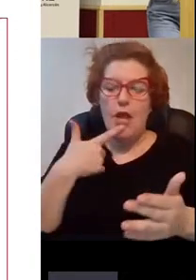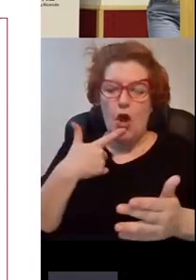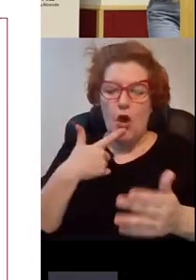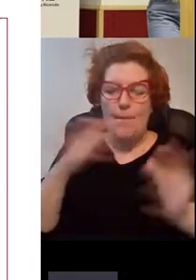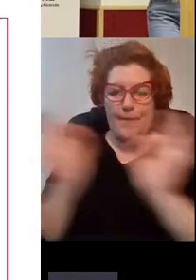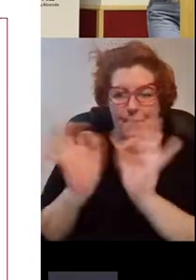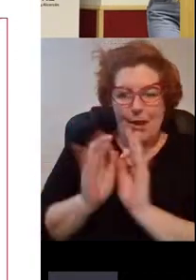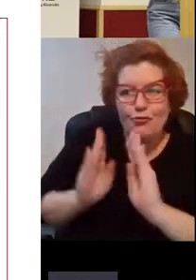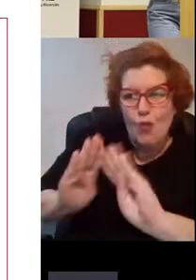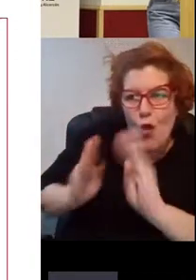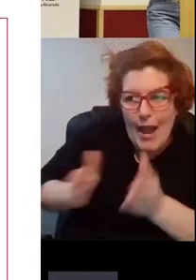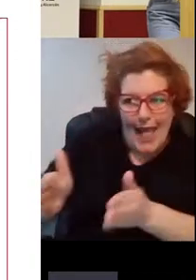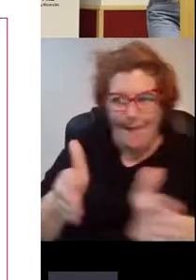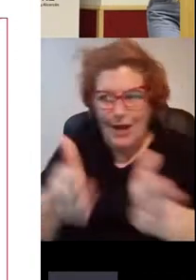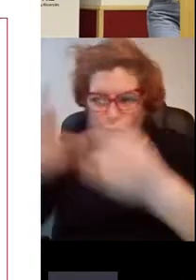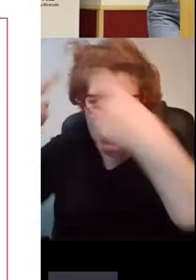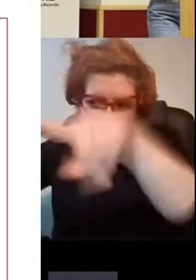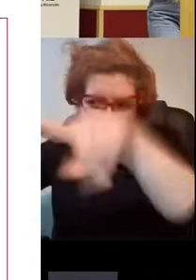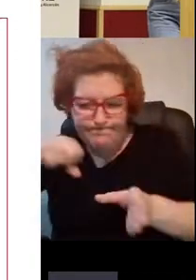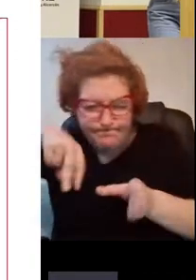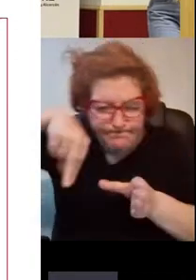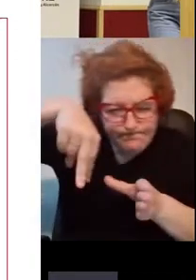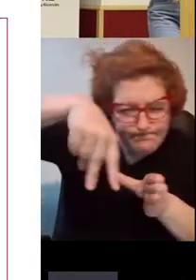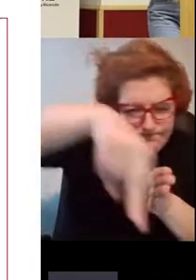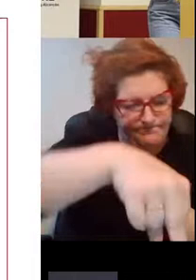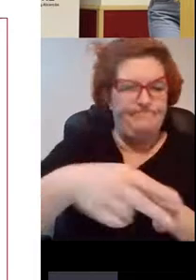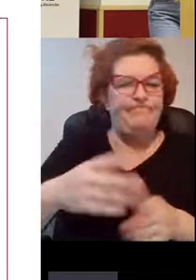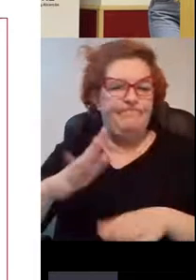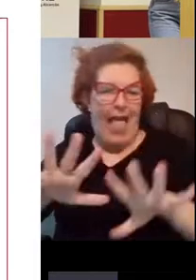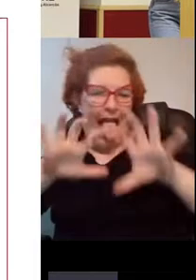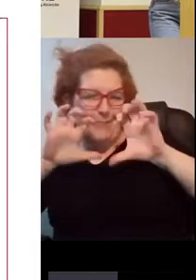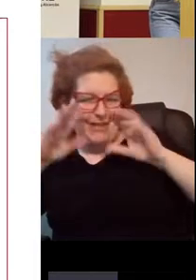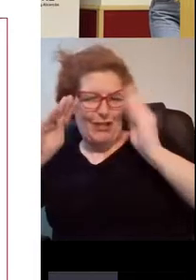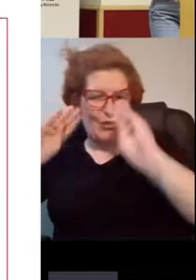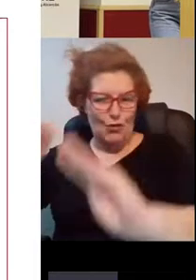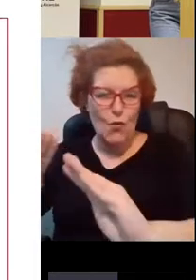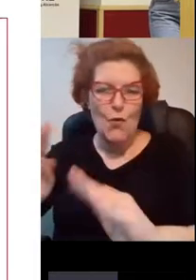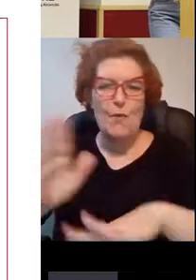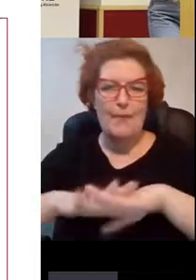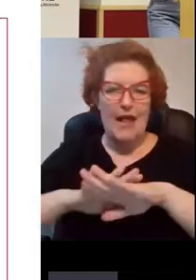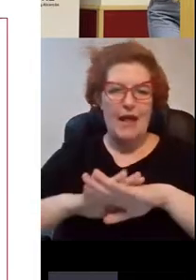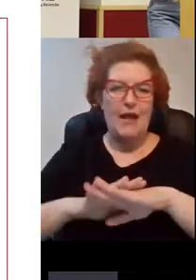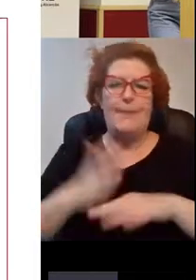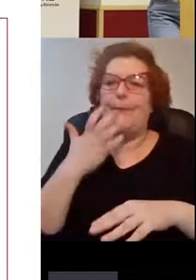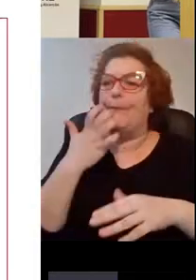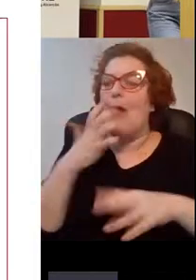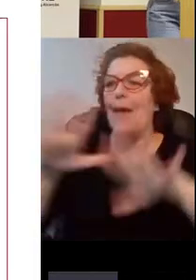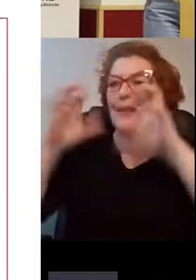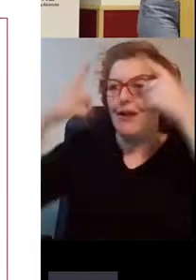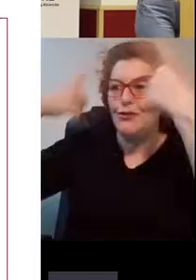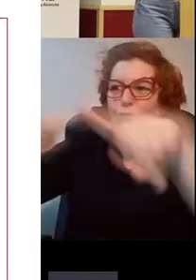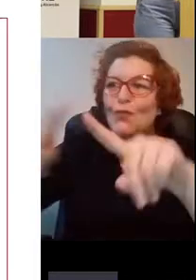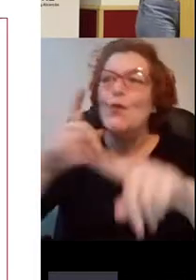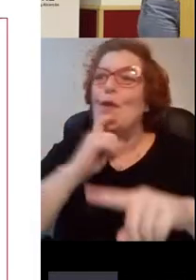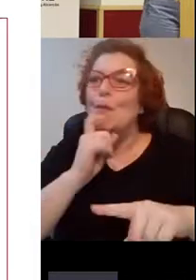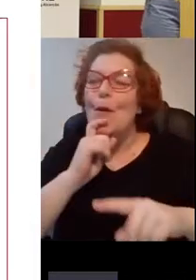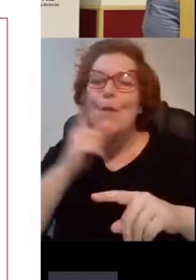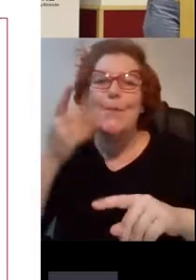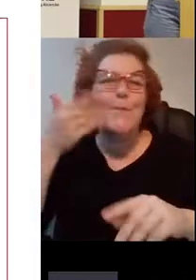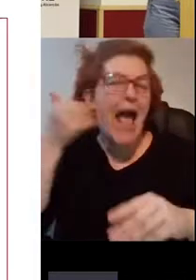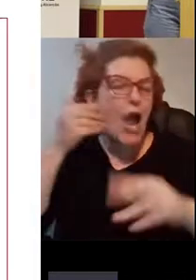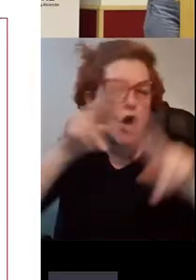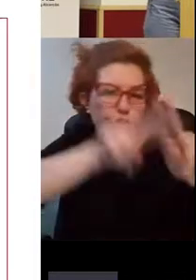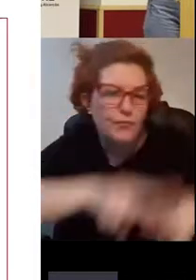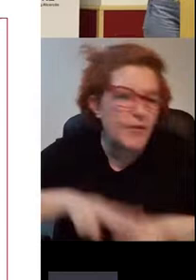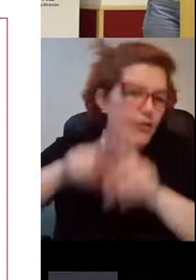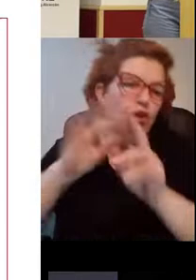alumno para que él mismo sea capaz de aprenda qué es la supervisión bancaria o cómo funciona, pero debe ser él